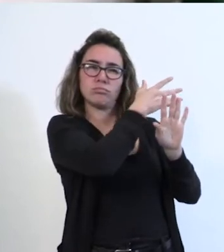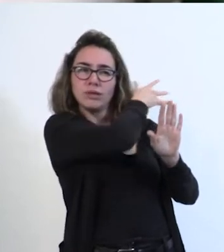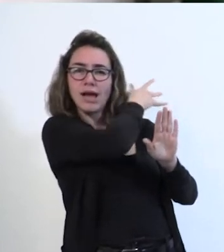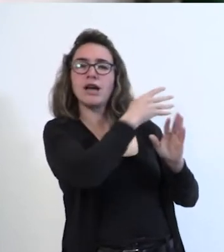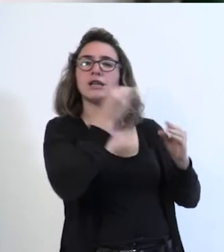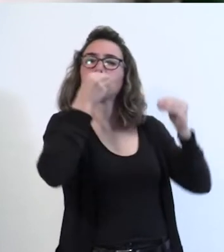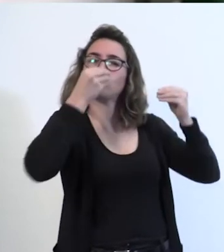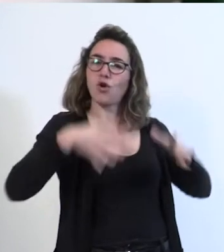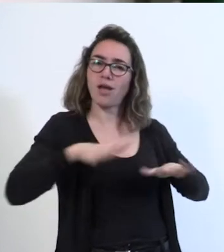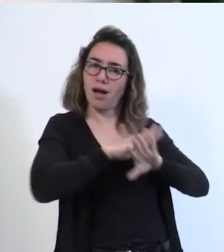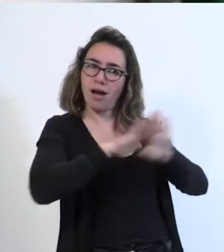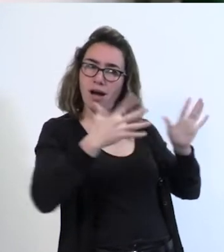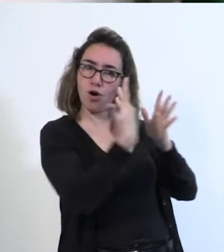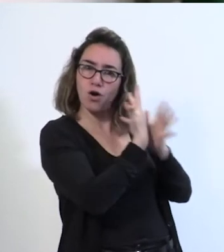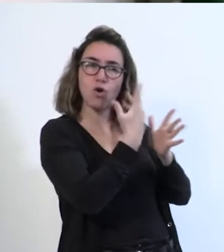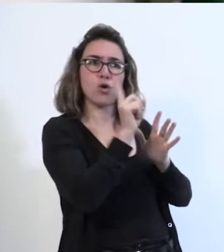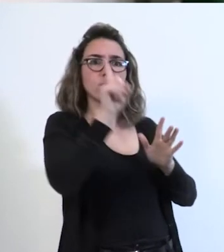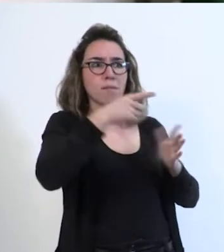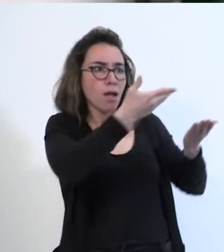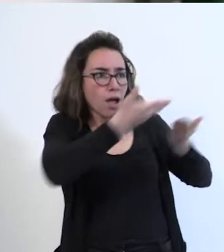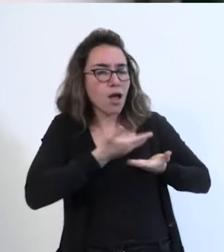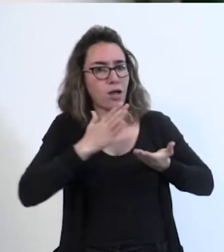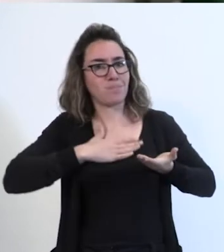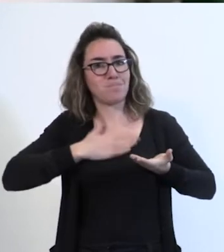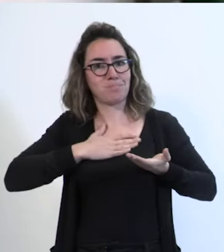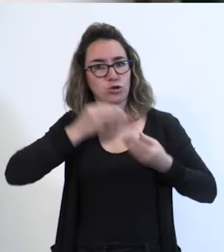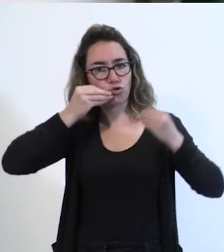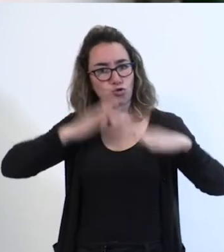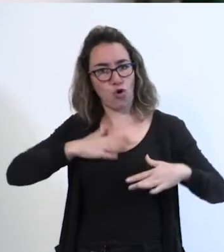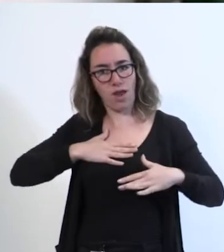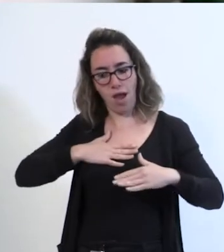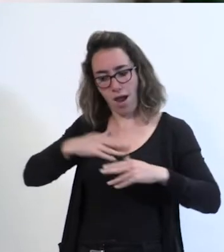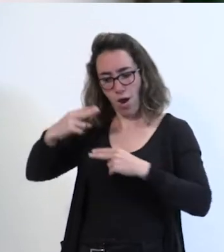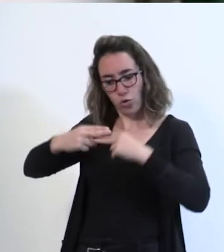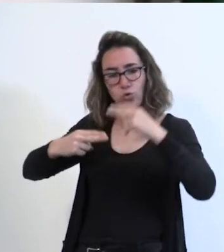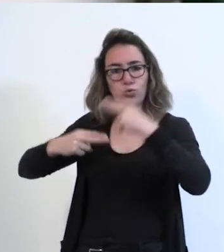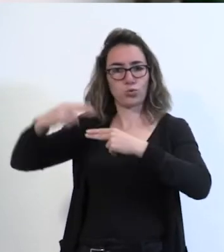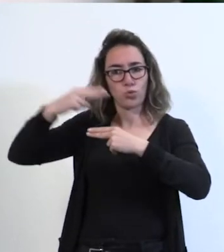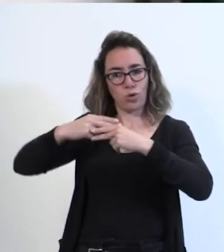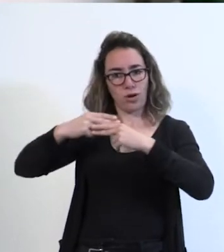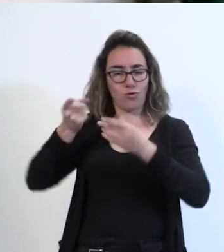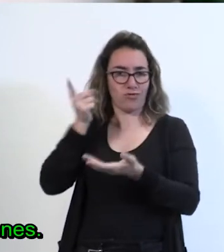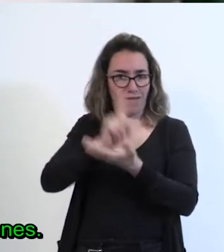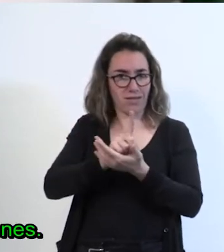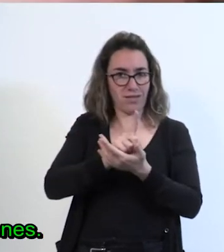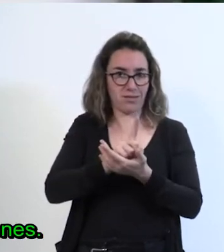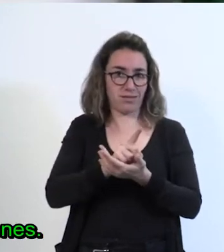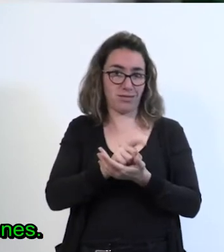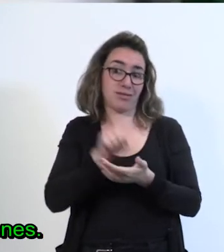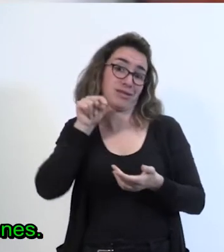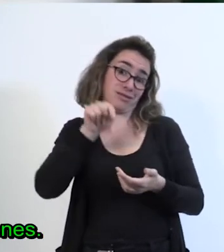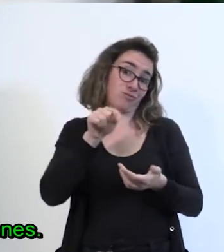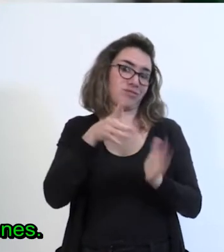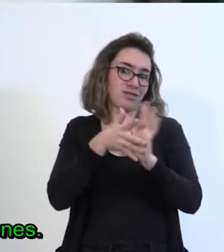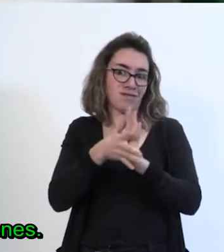aquí, sino la historia, nuestra propia historia, y reconstruirla también. Entonces, eso somos